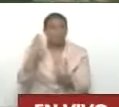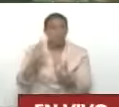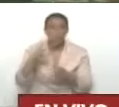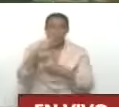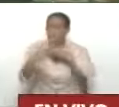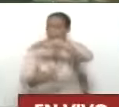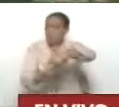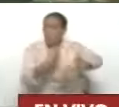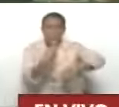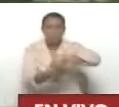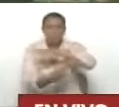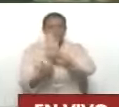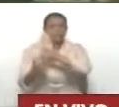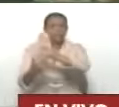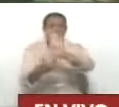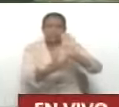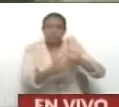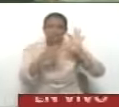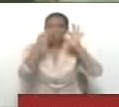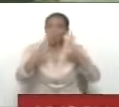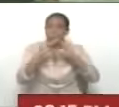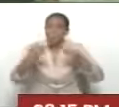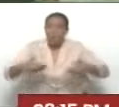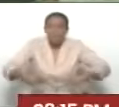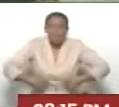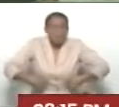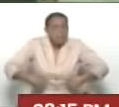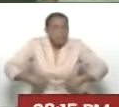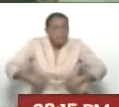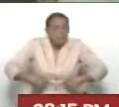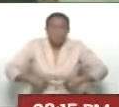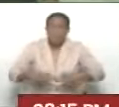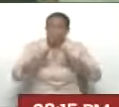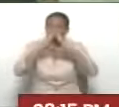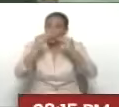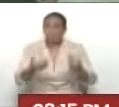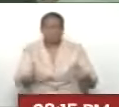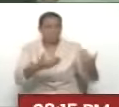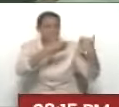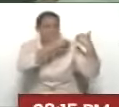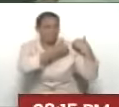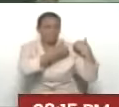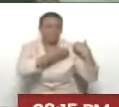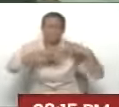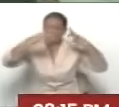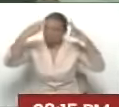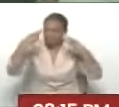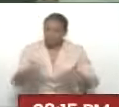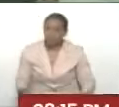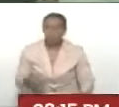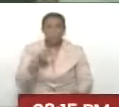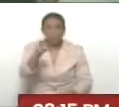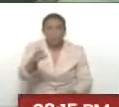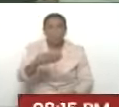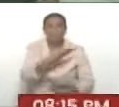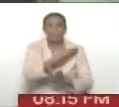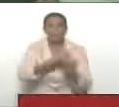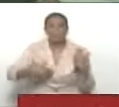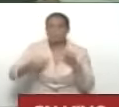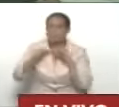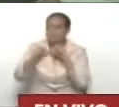revolucionario que está colocando todo el esfuerzo y toda la responsabilidad y la garantía para que usted siga